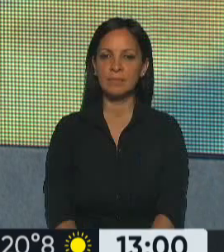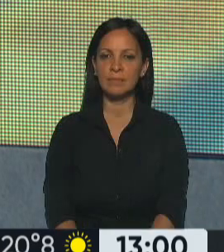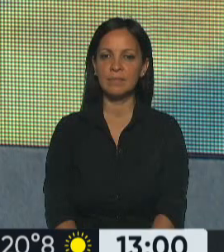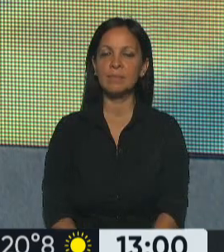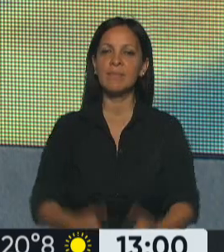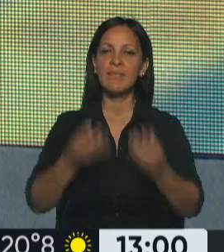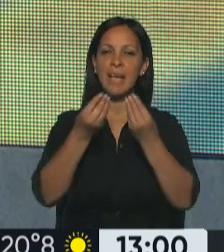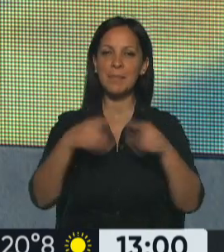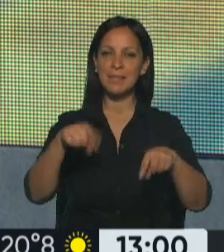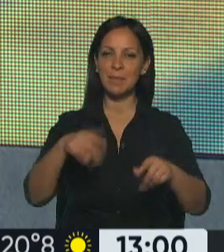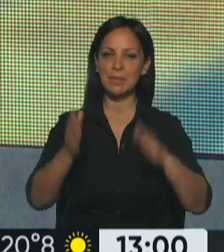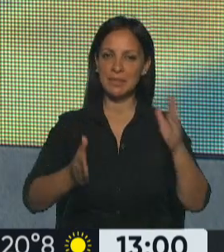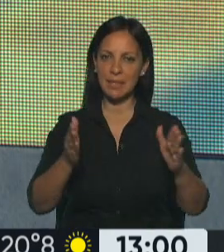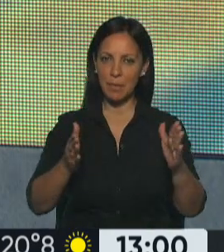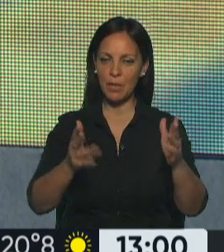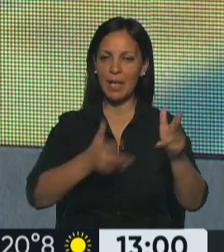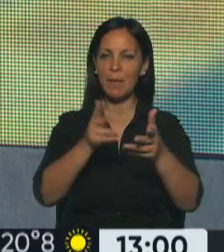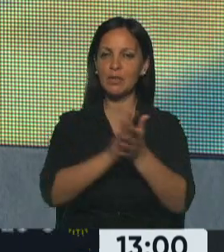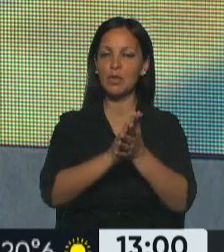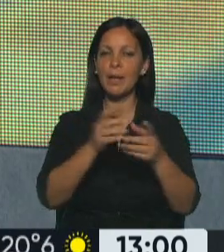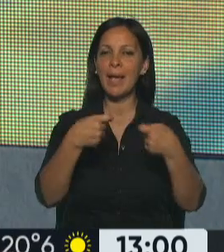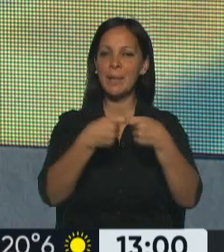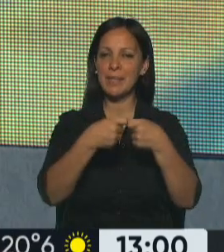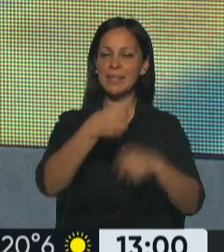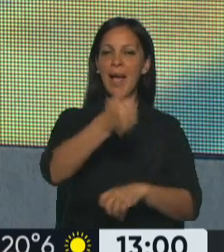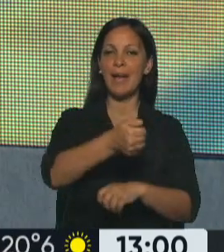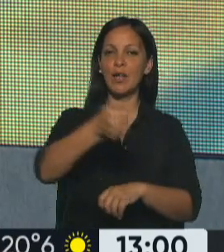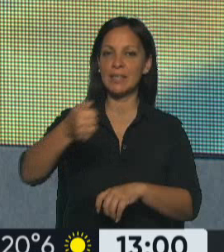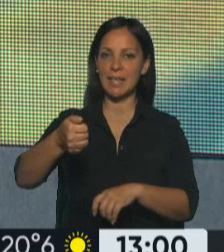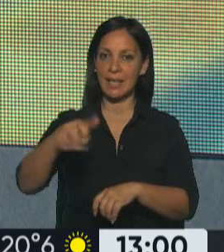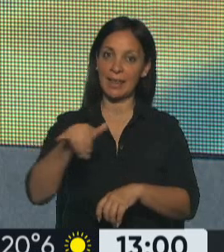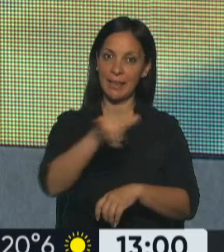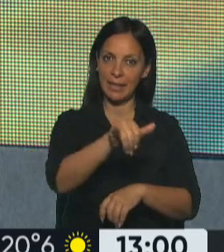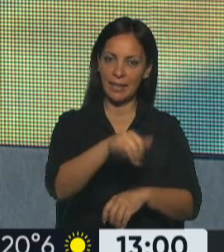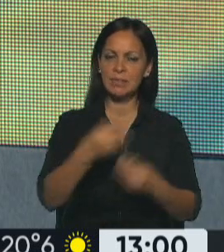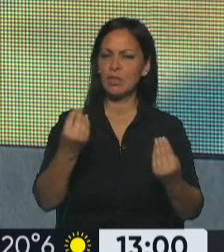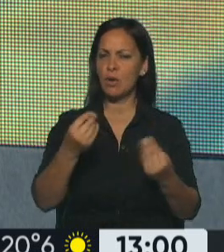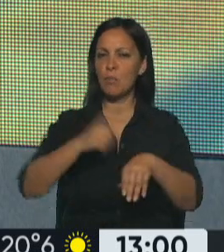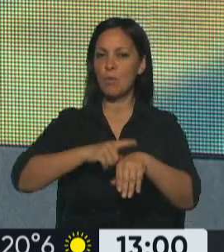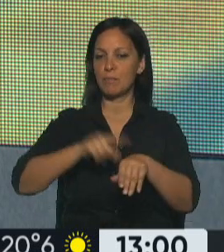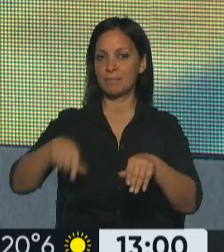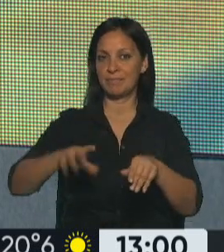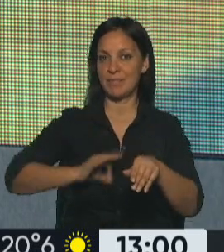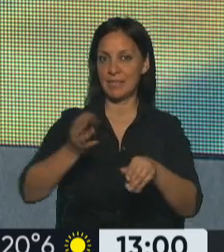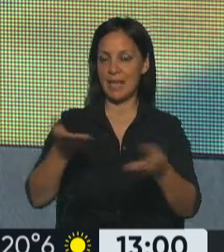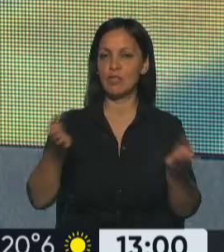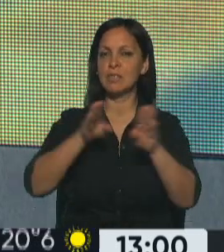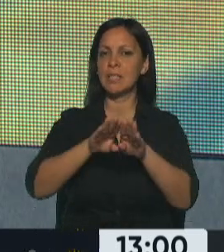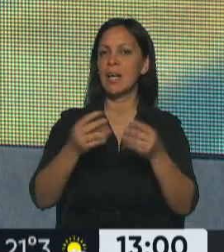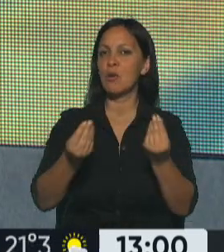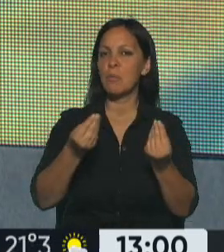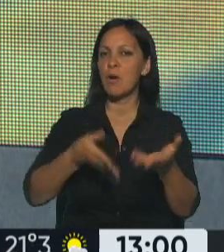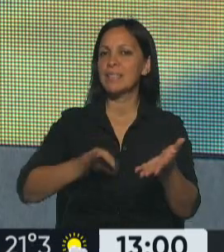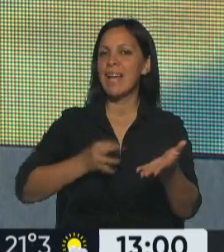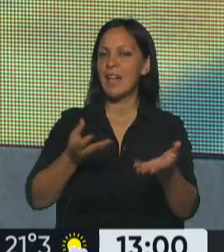comenzamos este bloque hablando de aerolíneas argentinas y de cómo cierra este 2023 para la empresa aérea de bandera con rulo de la